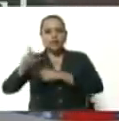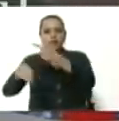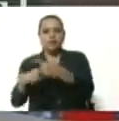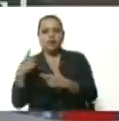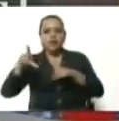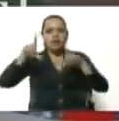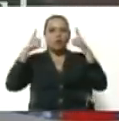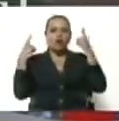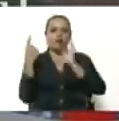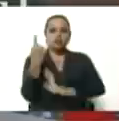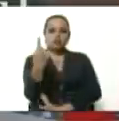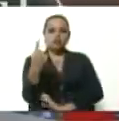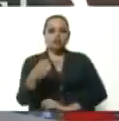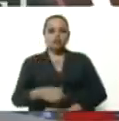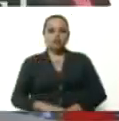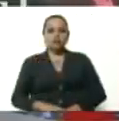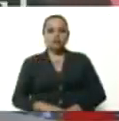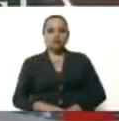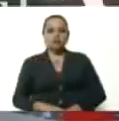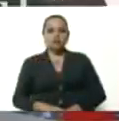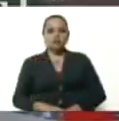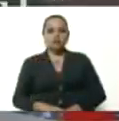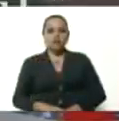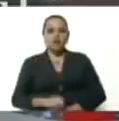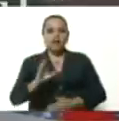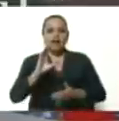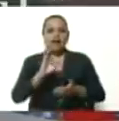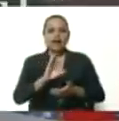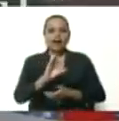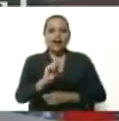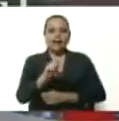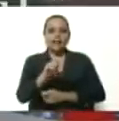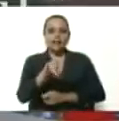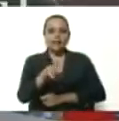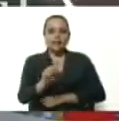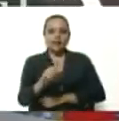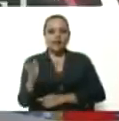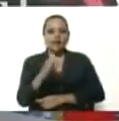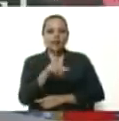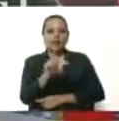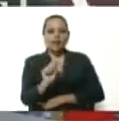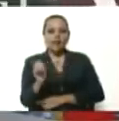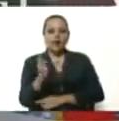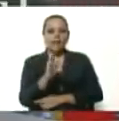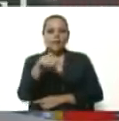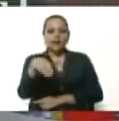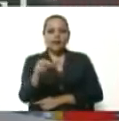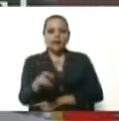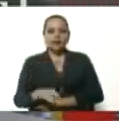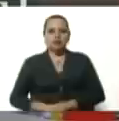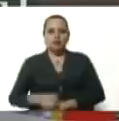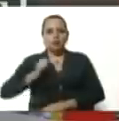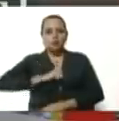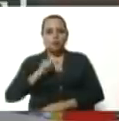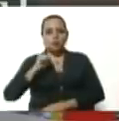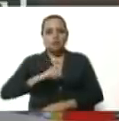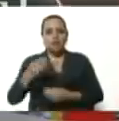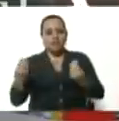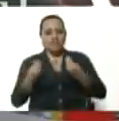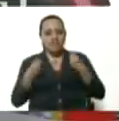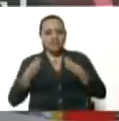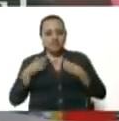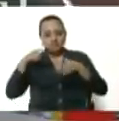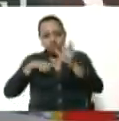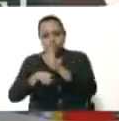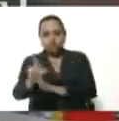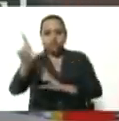1 caso en Catialamar, es un policía del municipal del distrito capital que vive en La